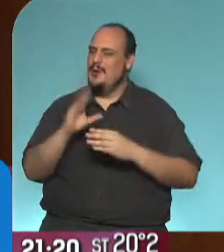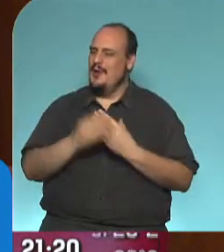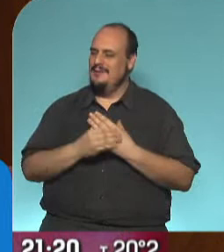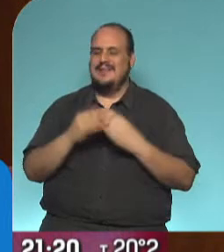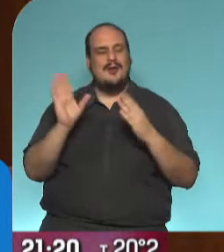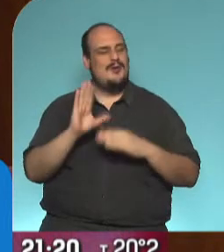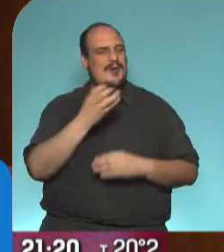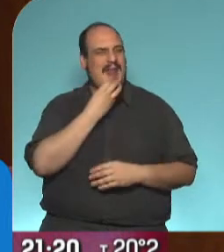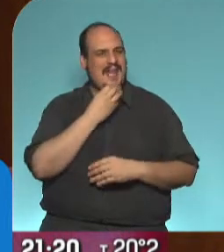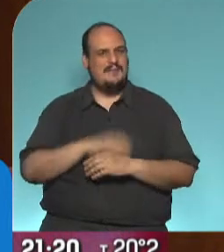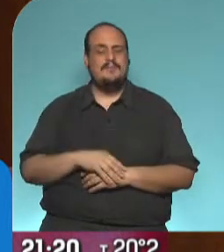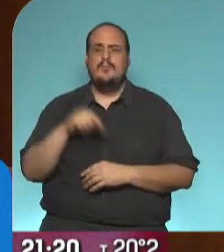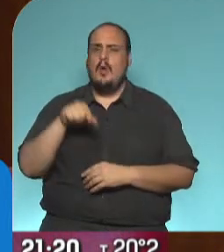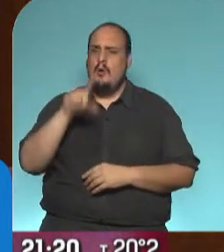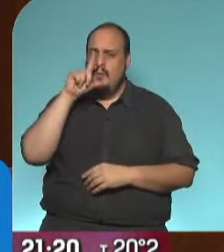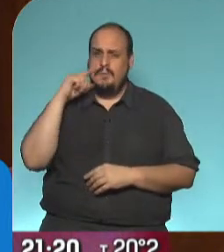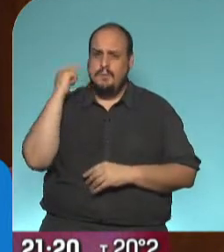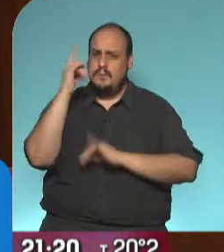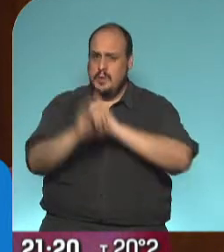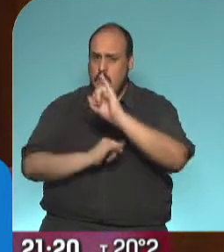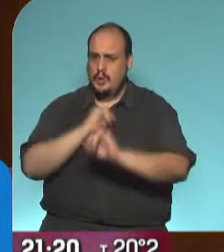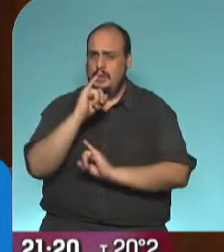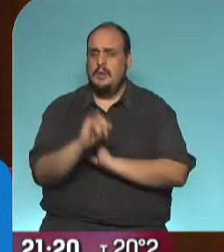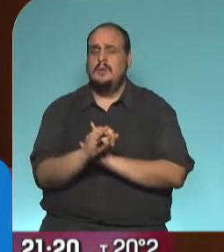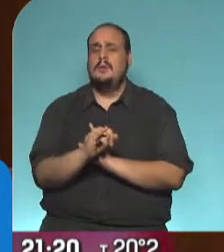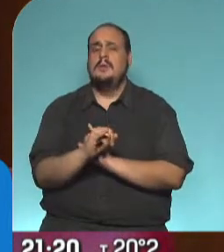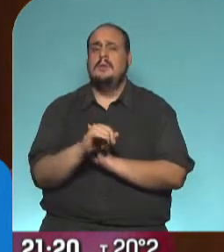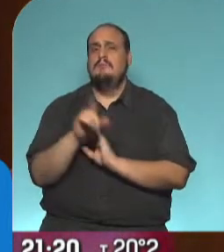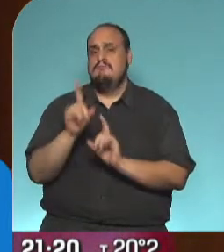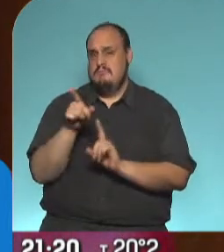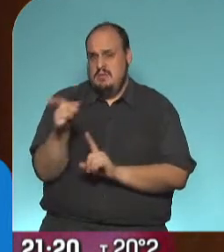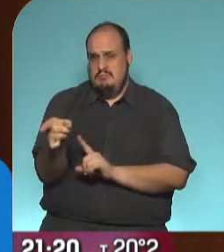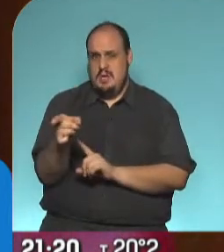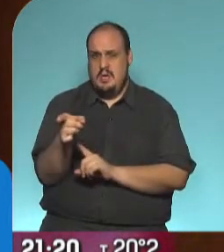ministra. Hoy contaba Alberto Fernández que fue usted quien